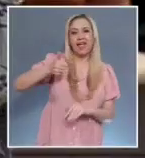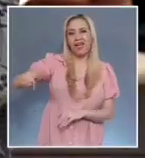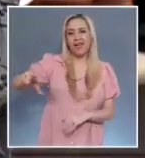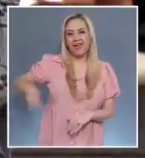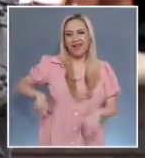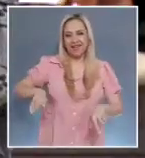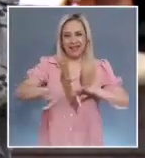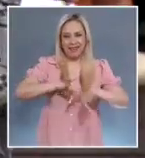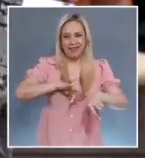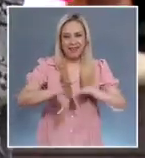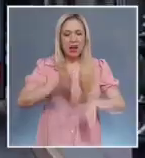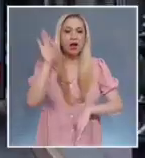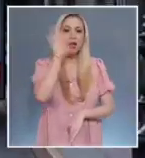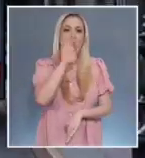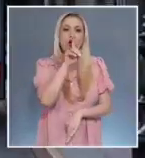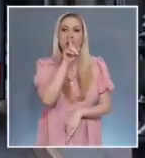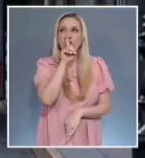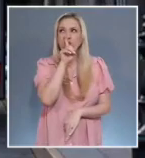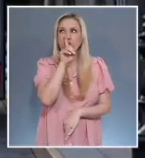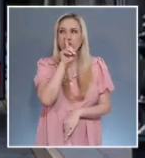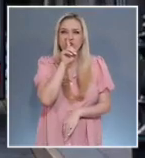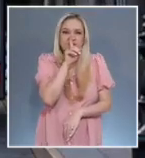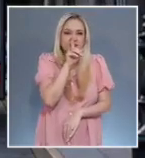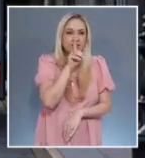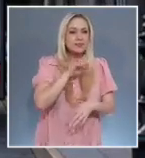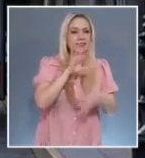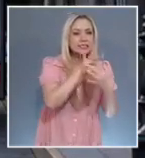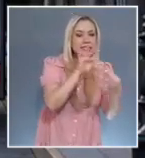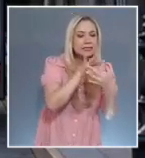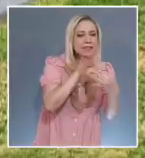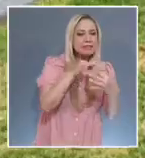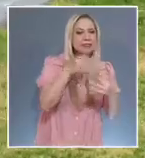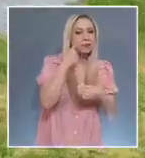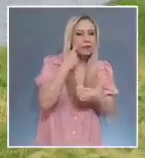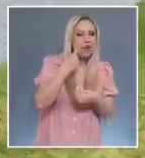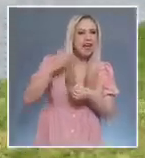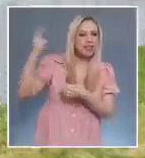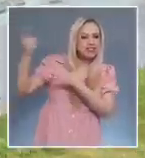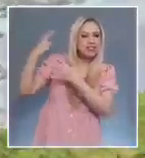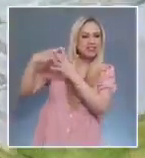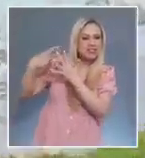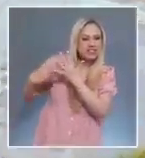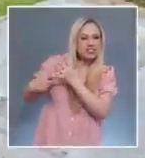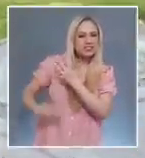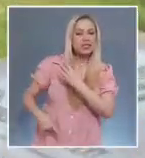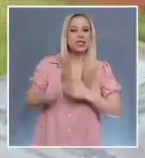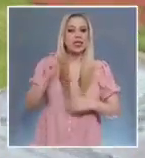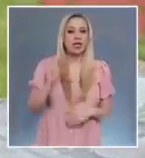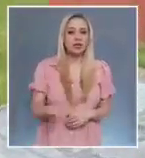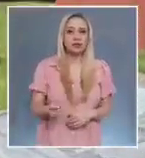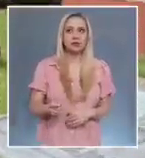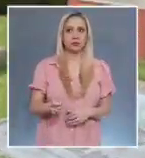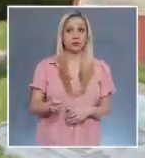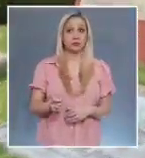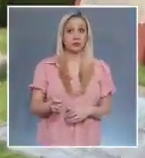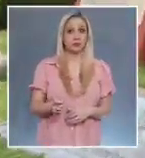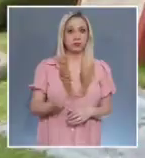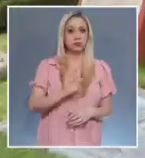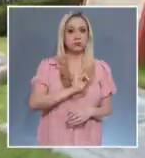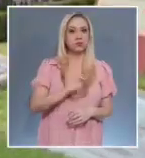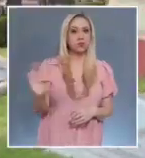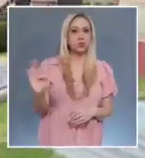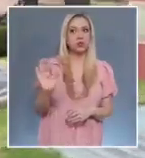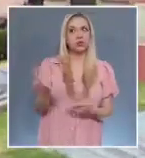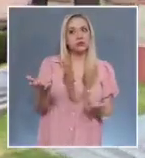proporcionara información que conociera con motivo de sus funciones para que se cometiera cualquier hecho delictuoso o para entorpecer